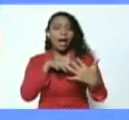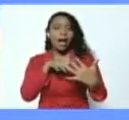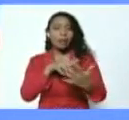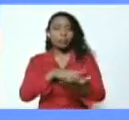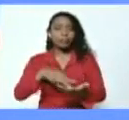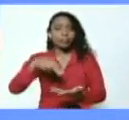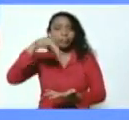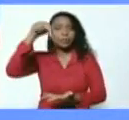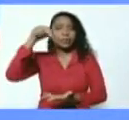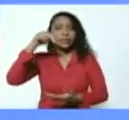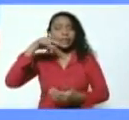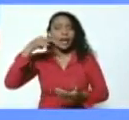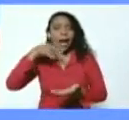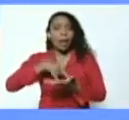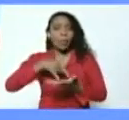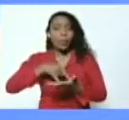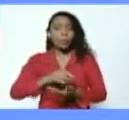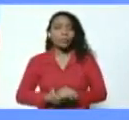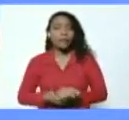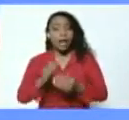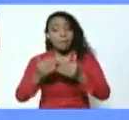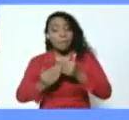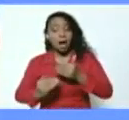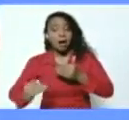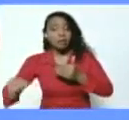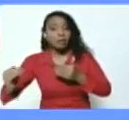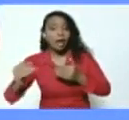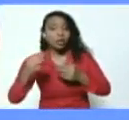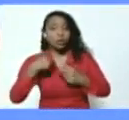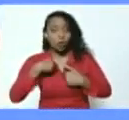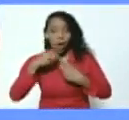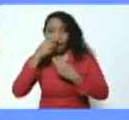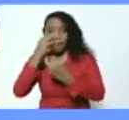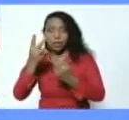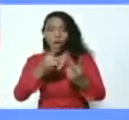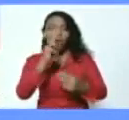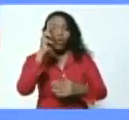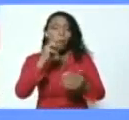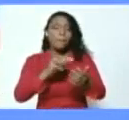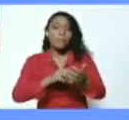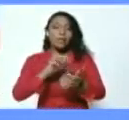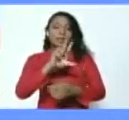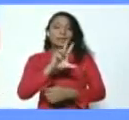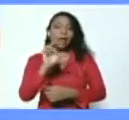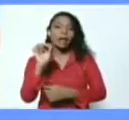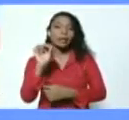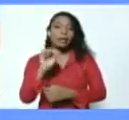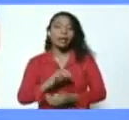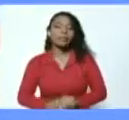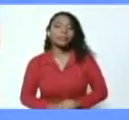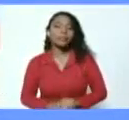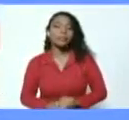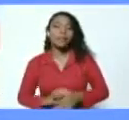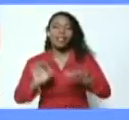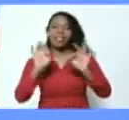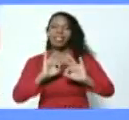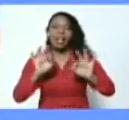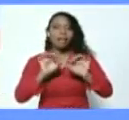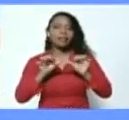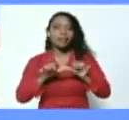de Carabobo. Y más allá, los invito al 2030. Nadie se